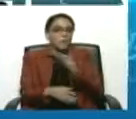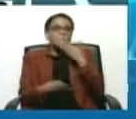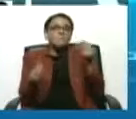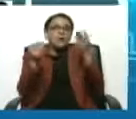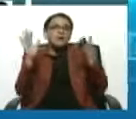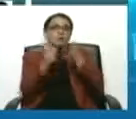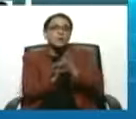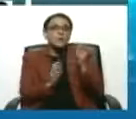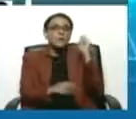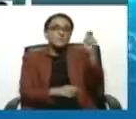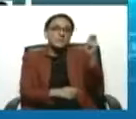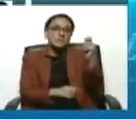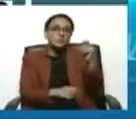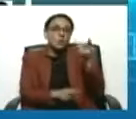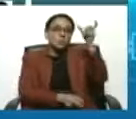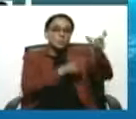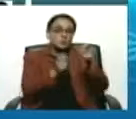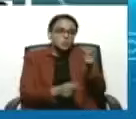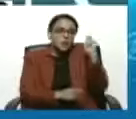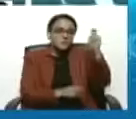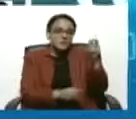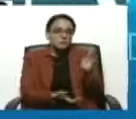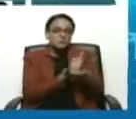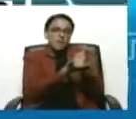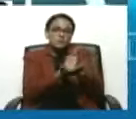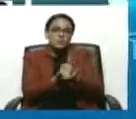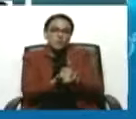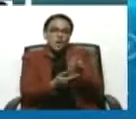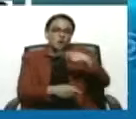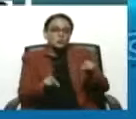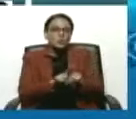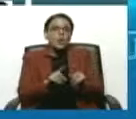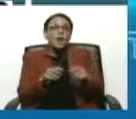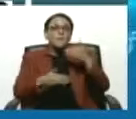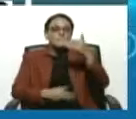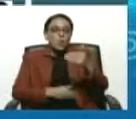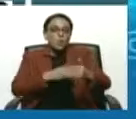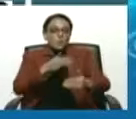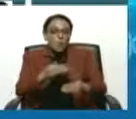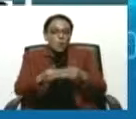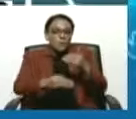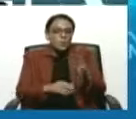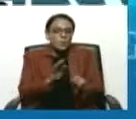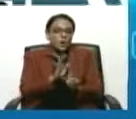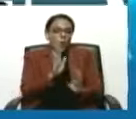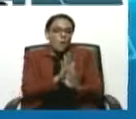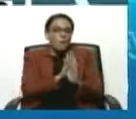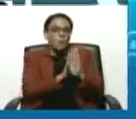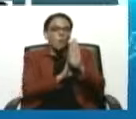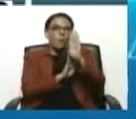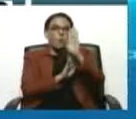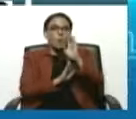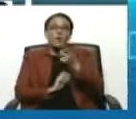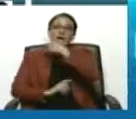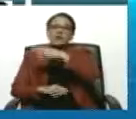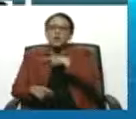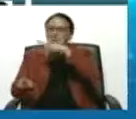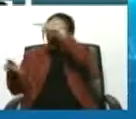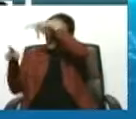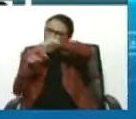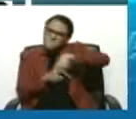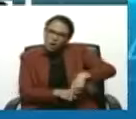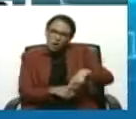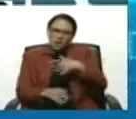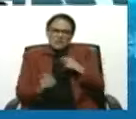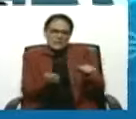paso, saliendo o resurgiendo como el ave fénix de las cenizas. Quisieron aplastarnos, borrarnos del